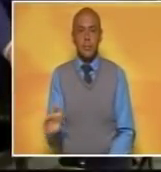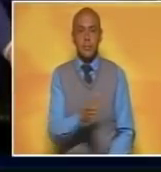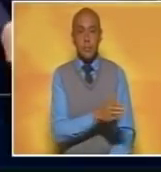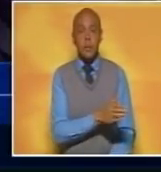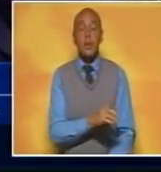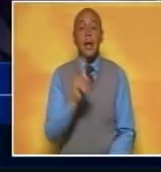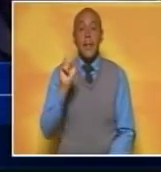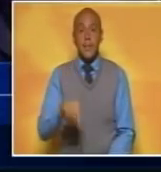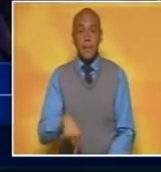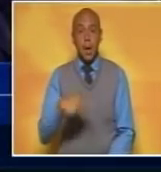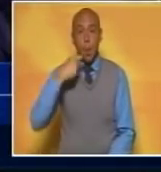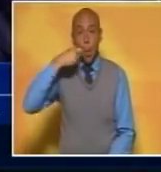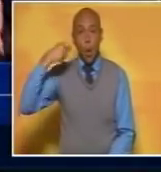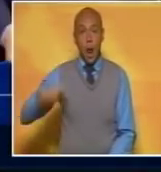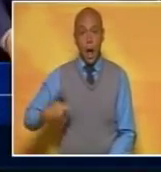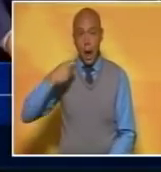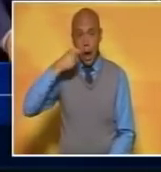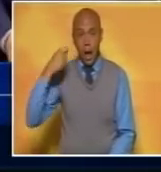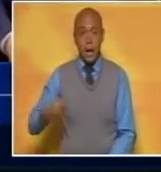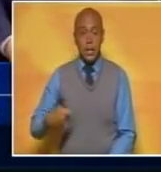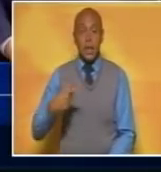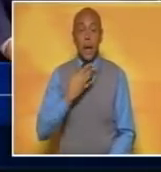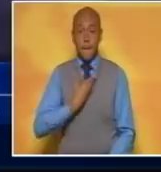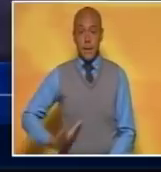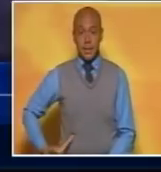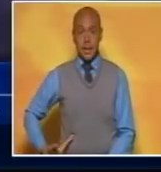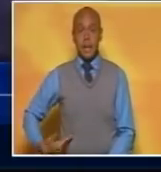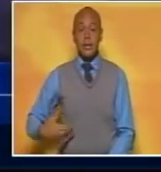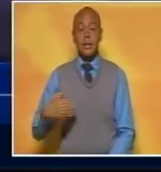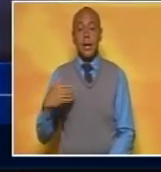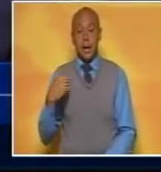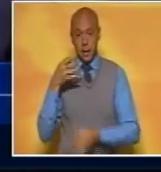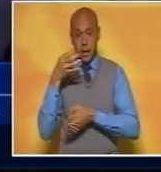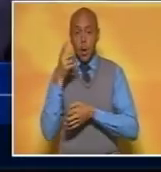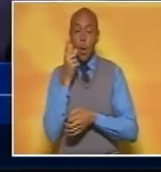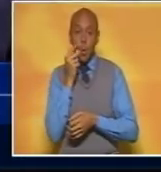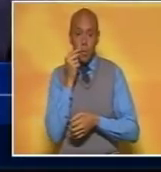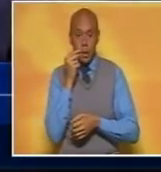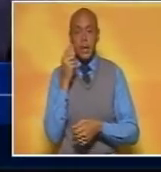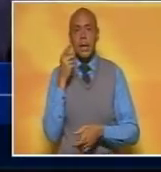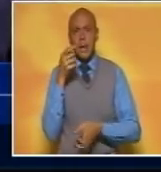En Ucrania, el presidente Vladimir Zelensky afirmó que no quiere